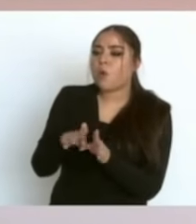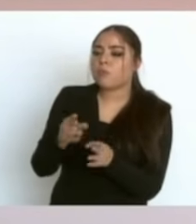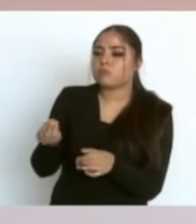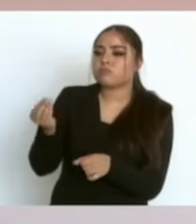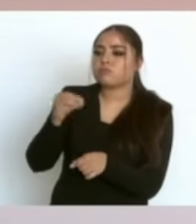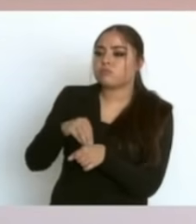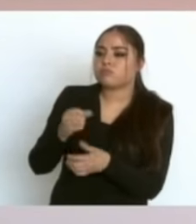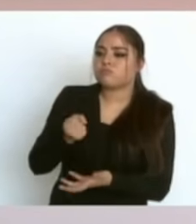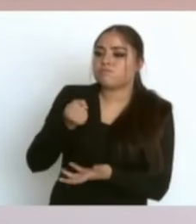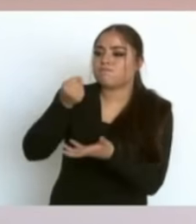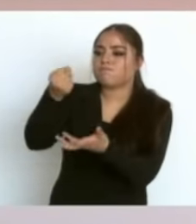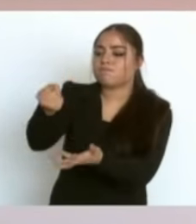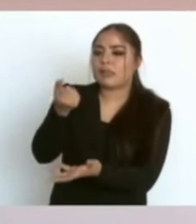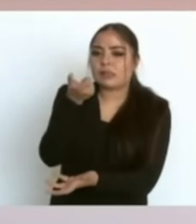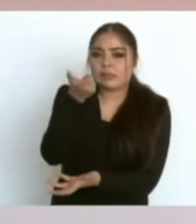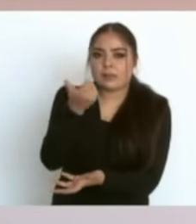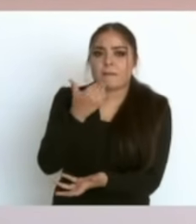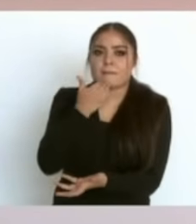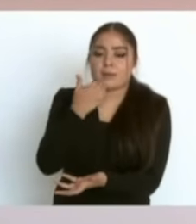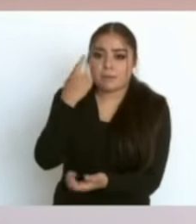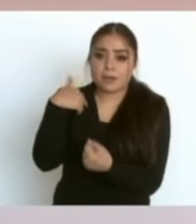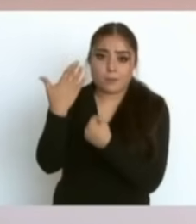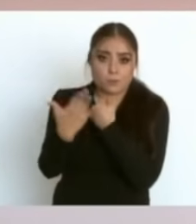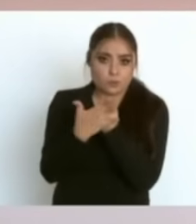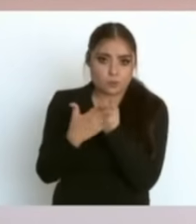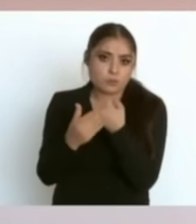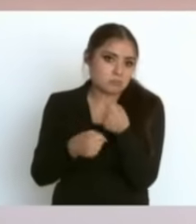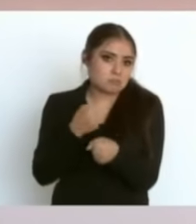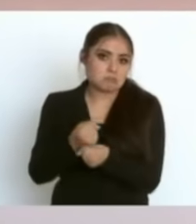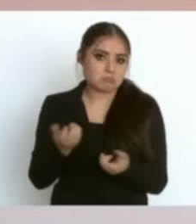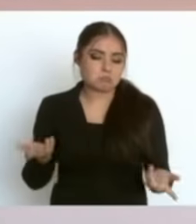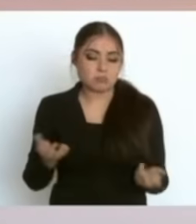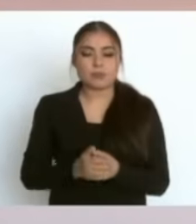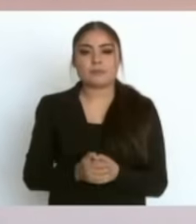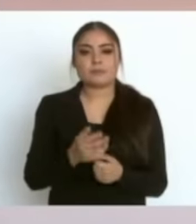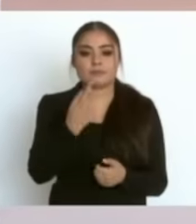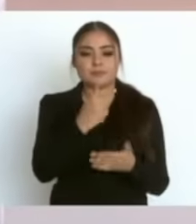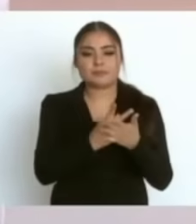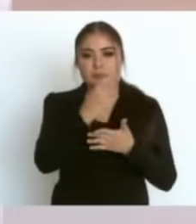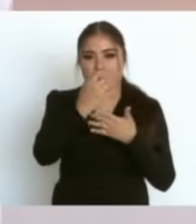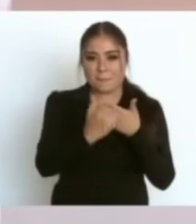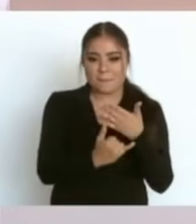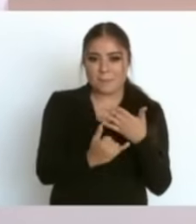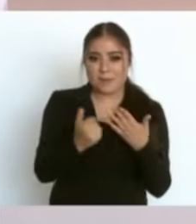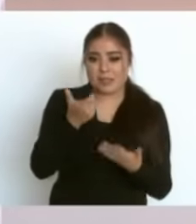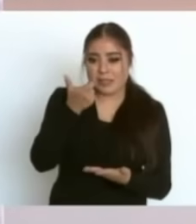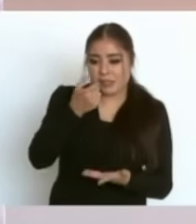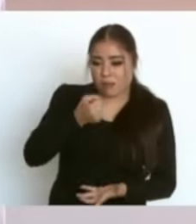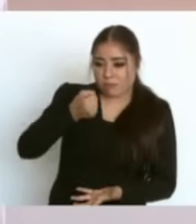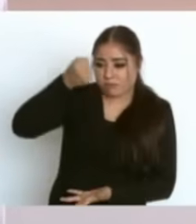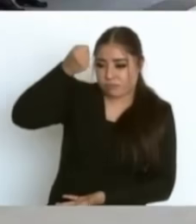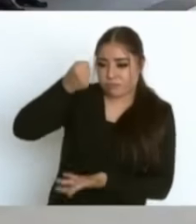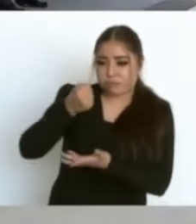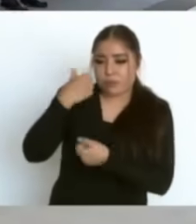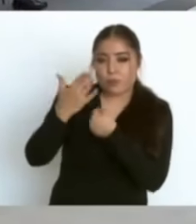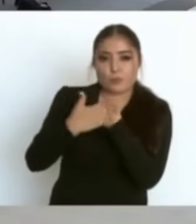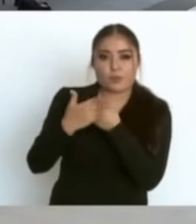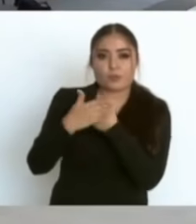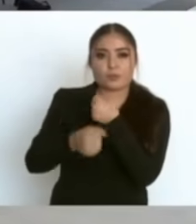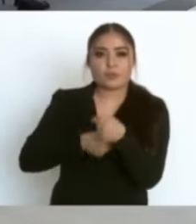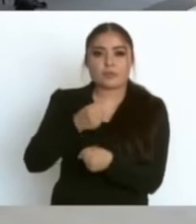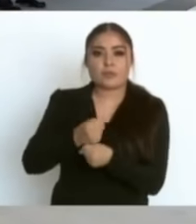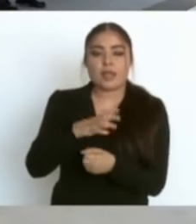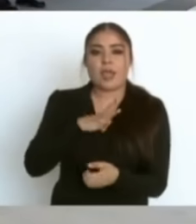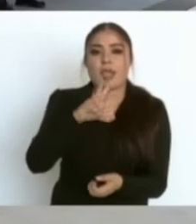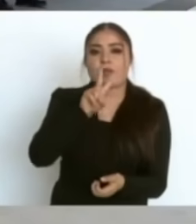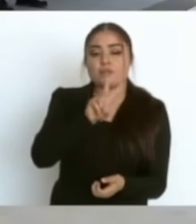para aplicarse el año próximo y en el proyecto del presupuesto para el 22 son